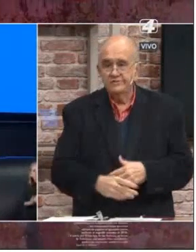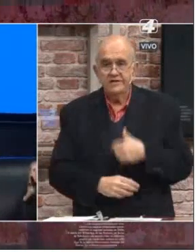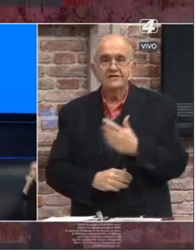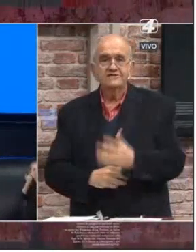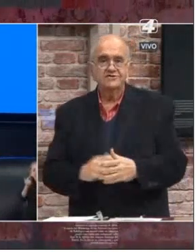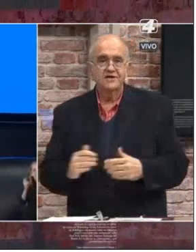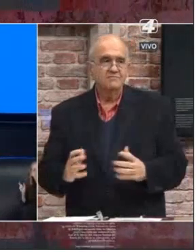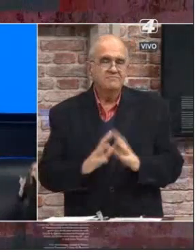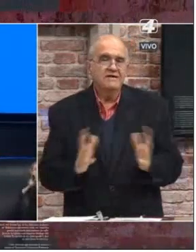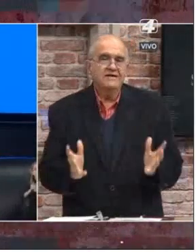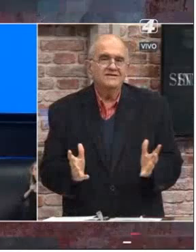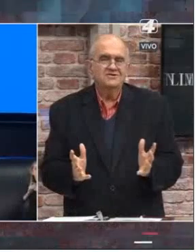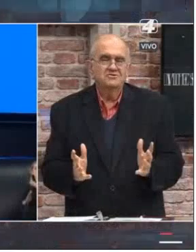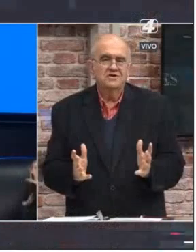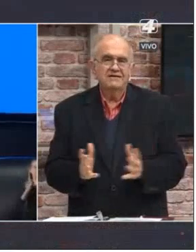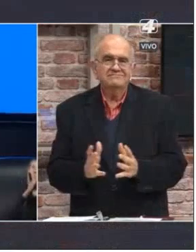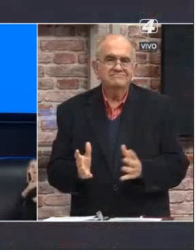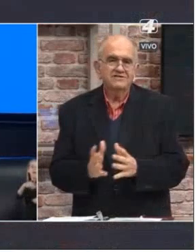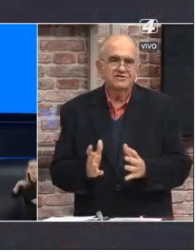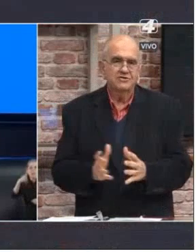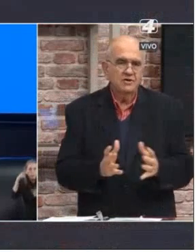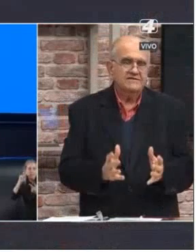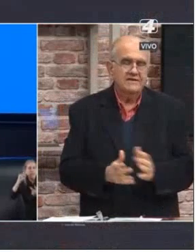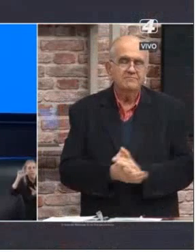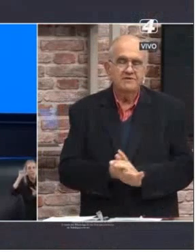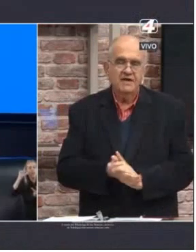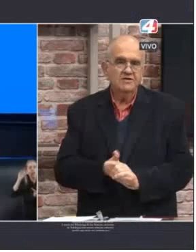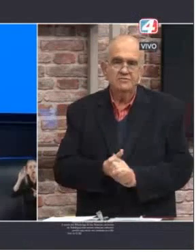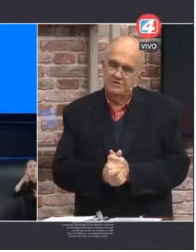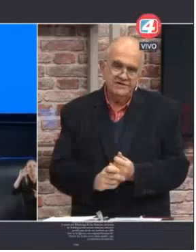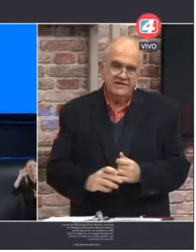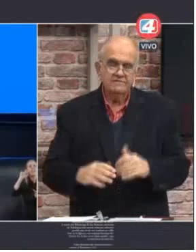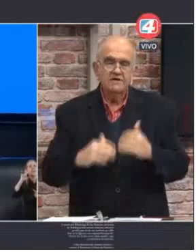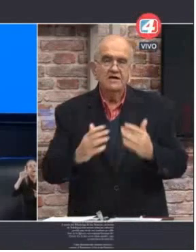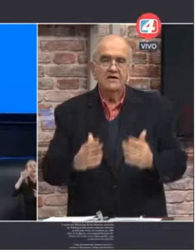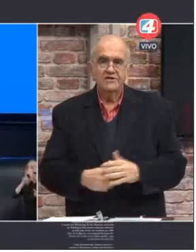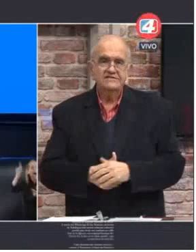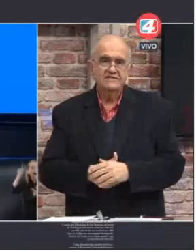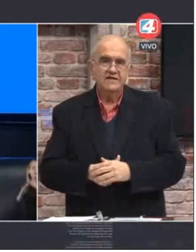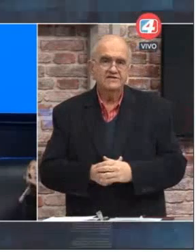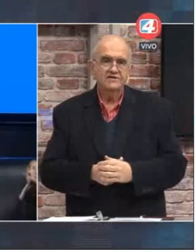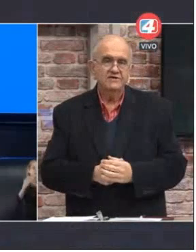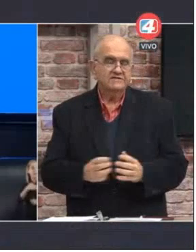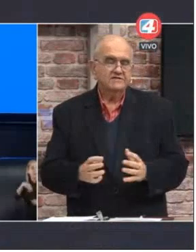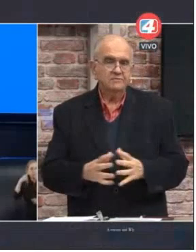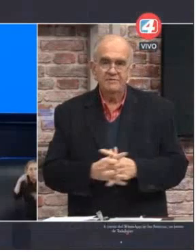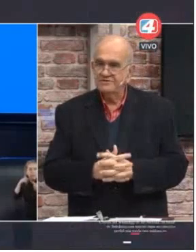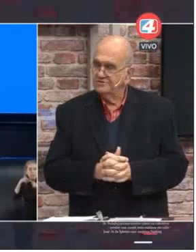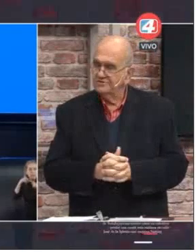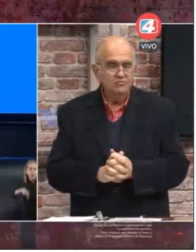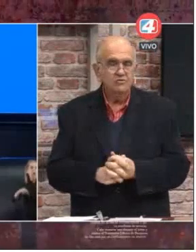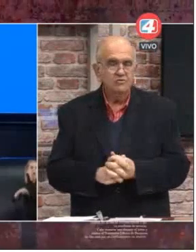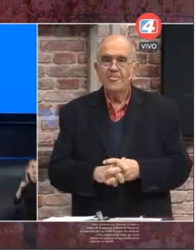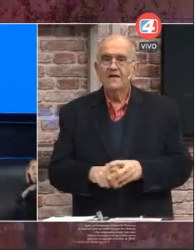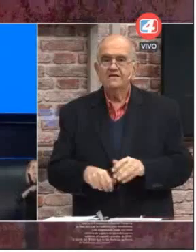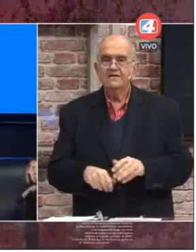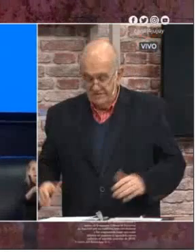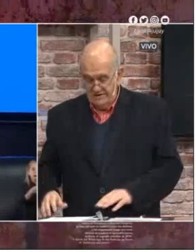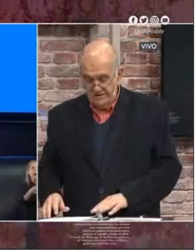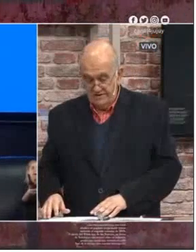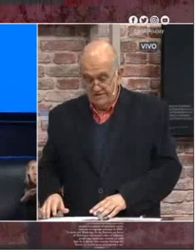contado con liquidación y el mes que son los que más se regulan y se están mirando bueno están los tres están arriba de 300 pesos no hubo